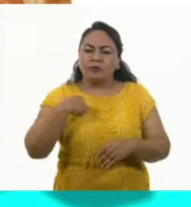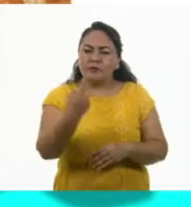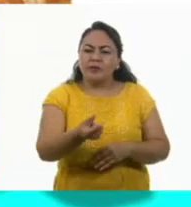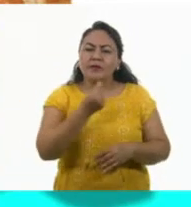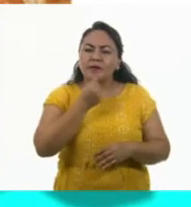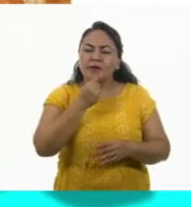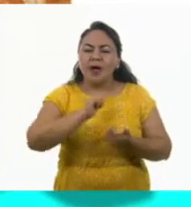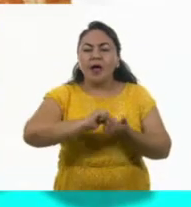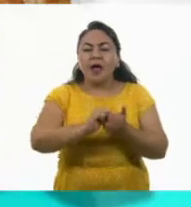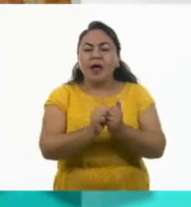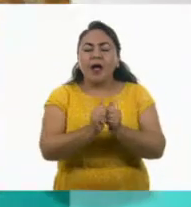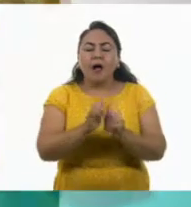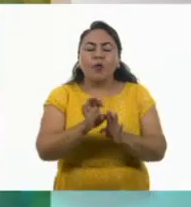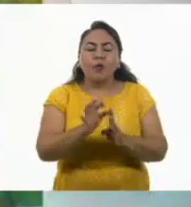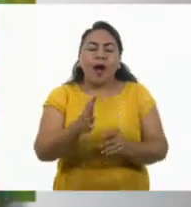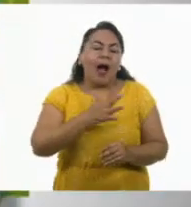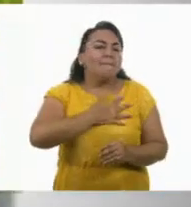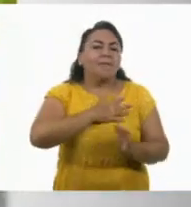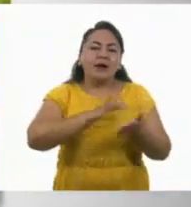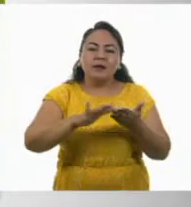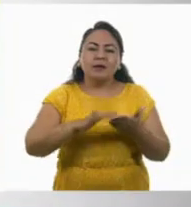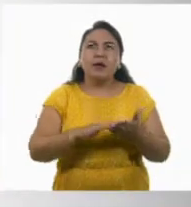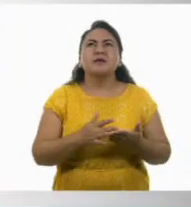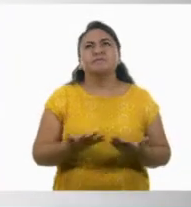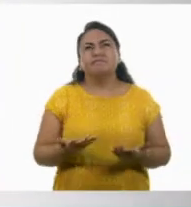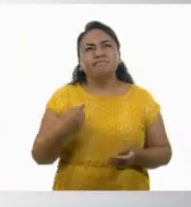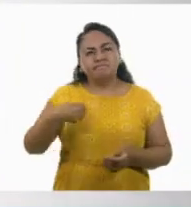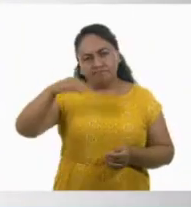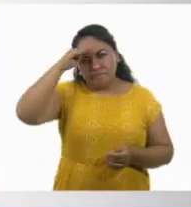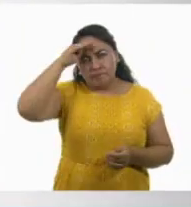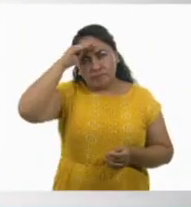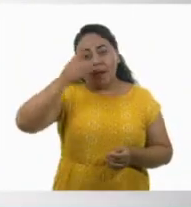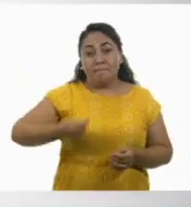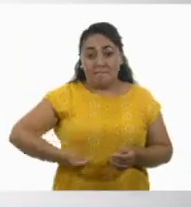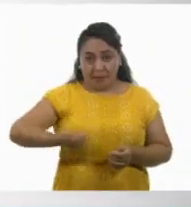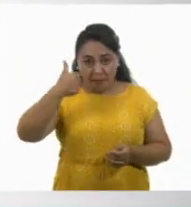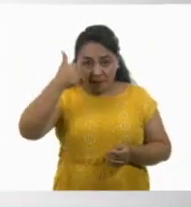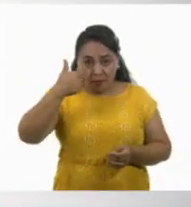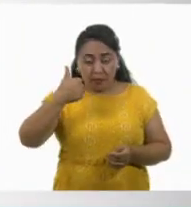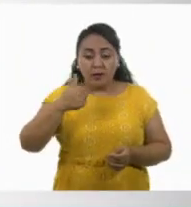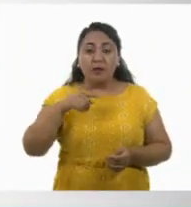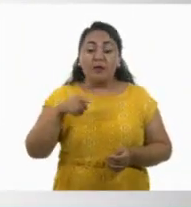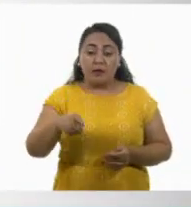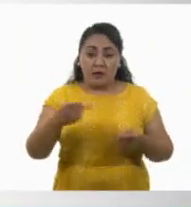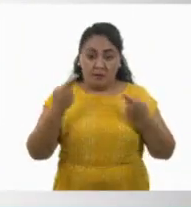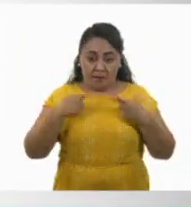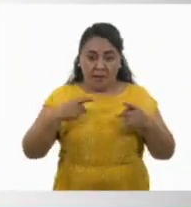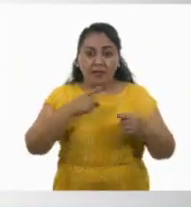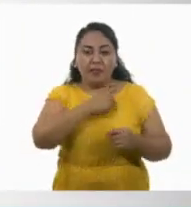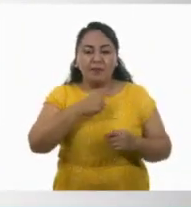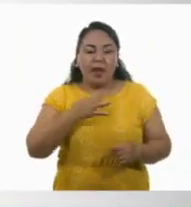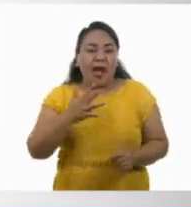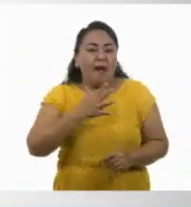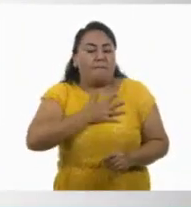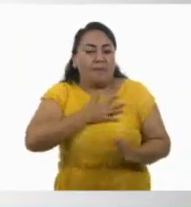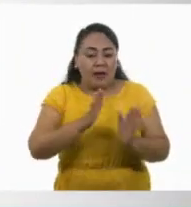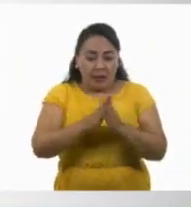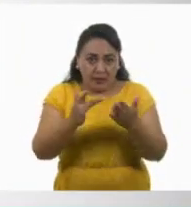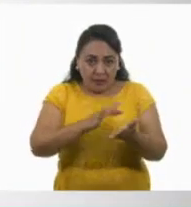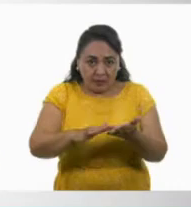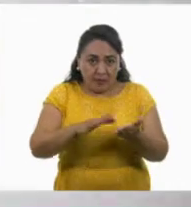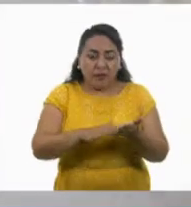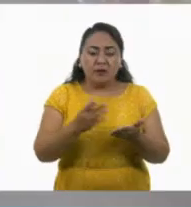se enamore de la literatura? Y uno se debería de preguntar, primero, ¿el agente está enamorado de la literatura? ¿Es un